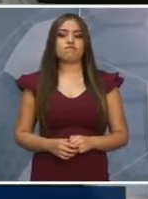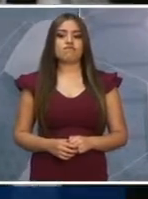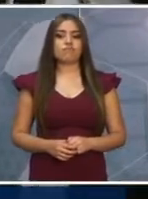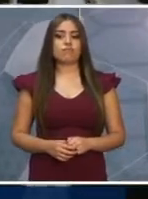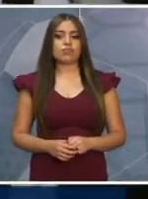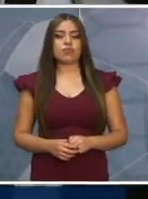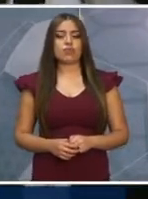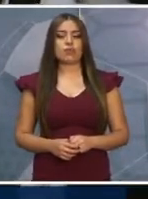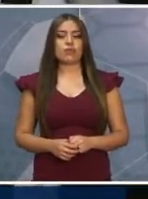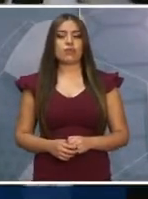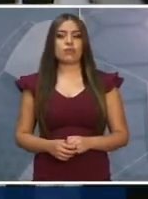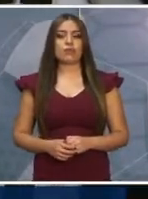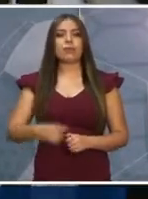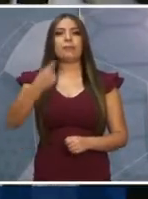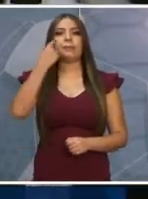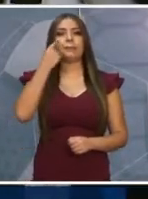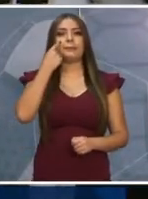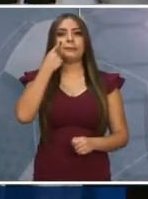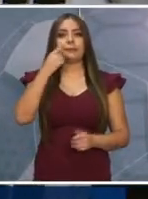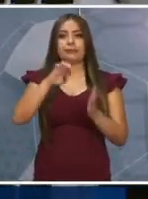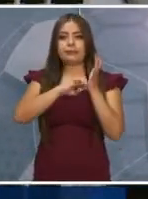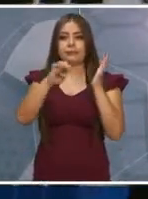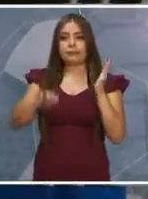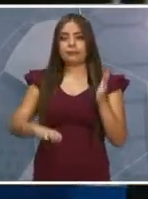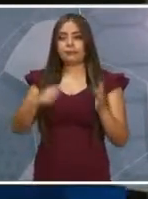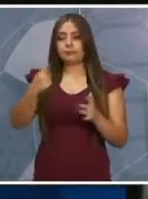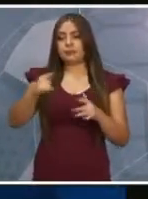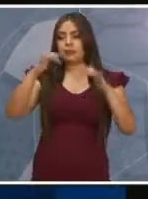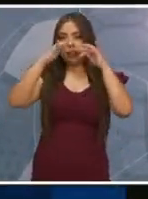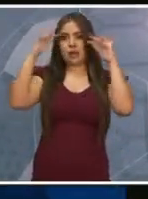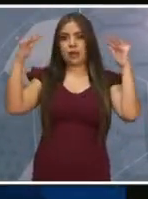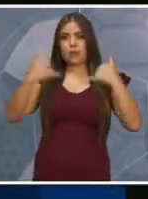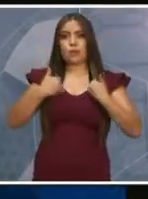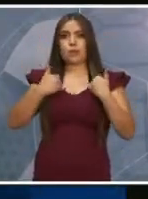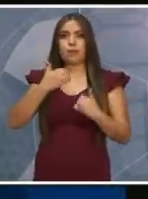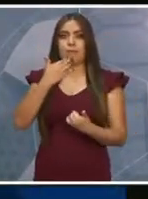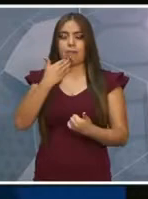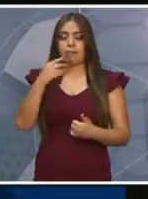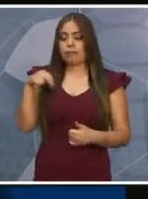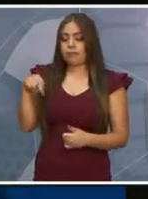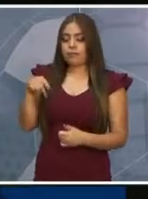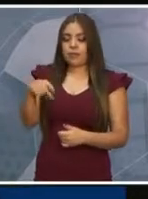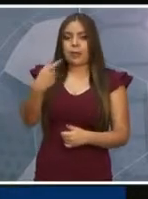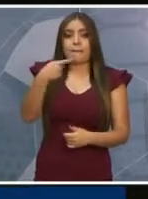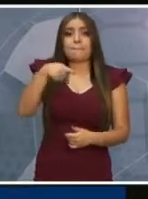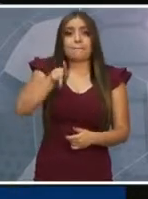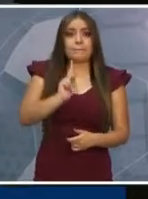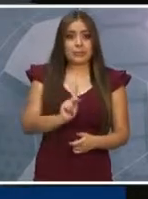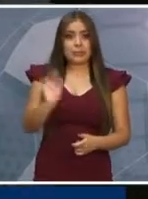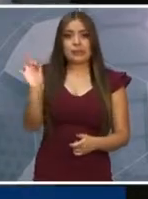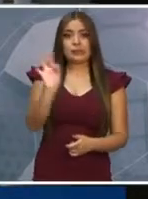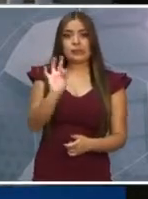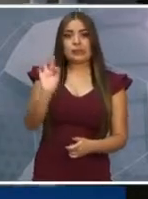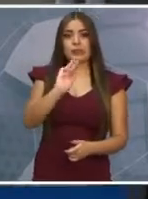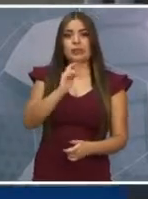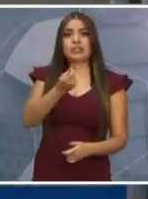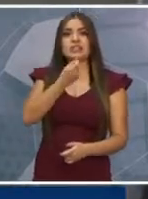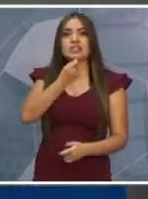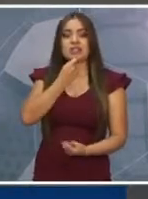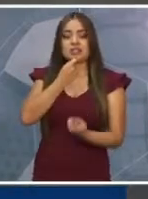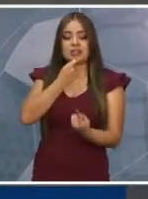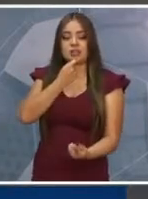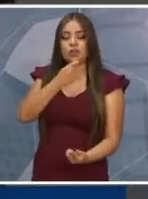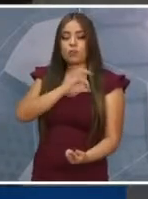2, 3 años, imagínate, que venga jugando o que se suelte de la mano del padre de familia, pues puede caer